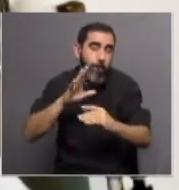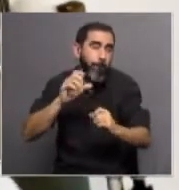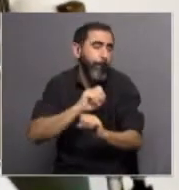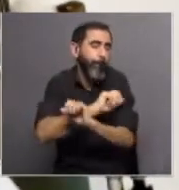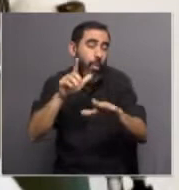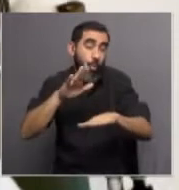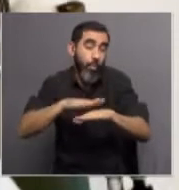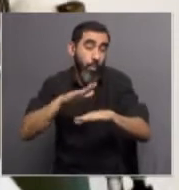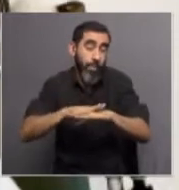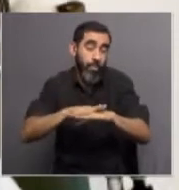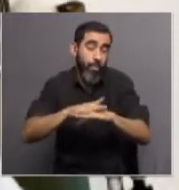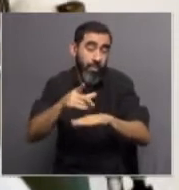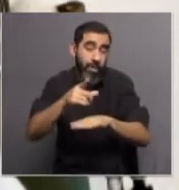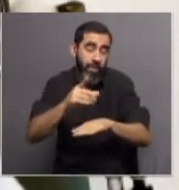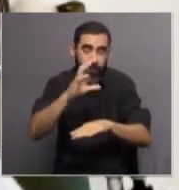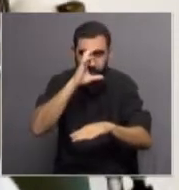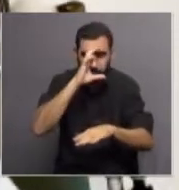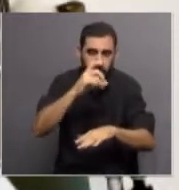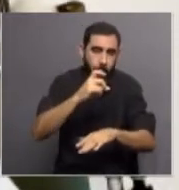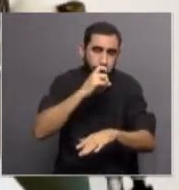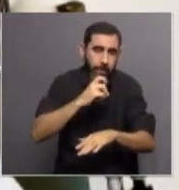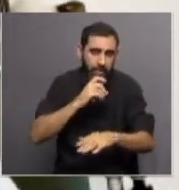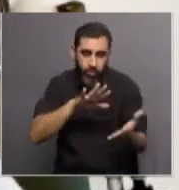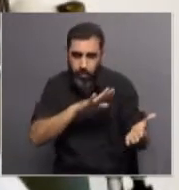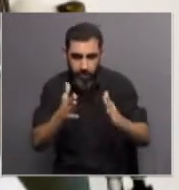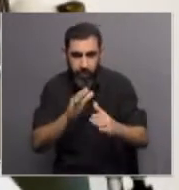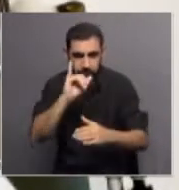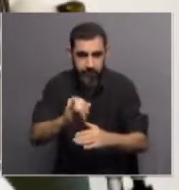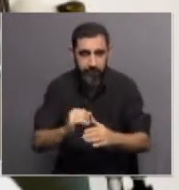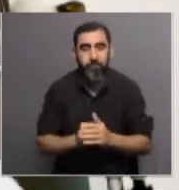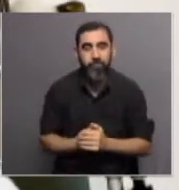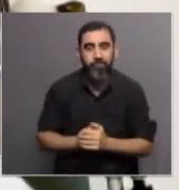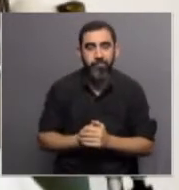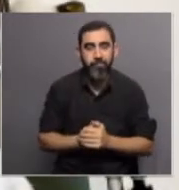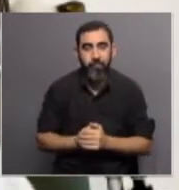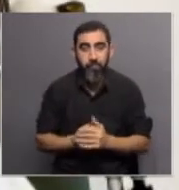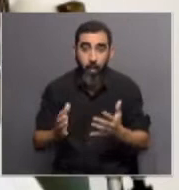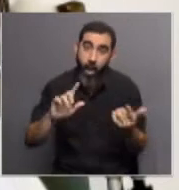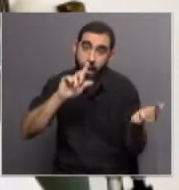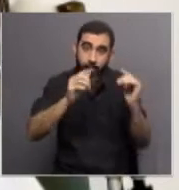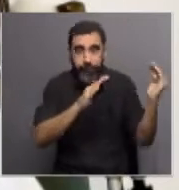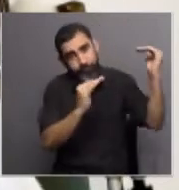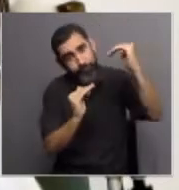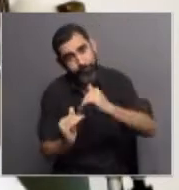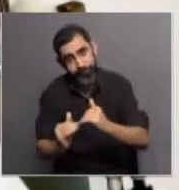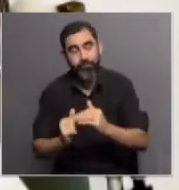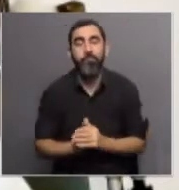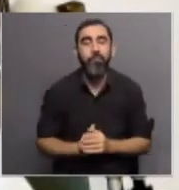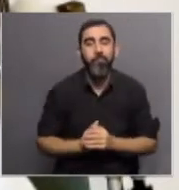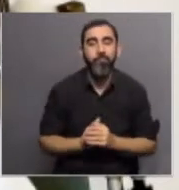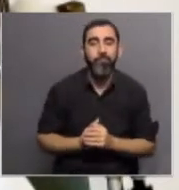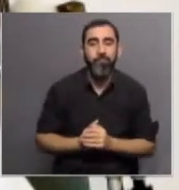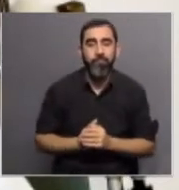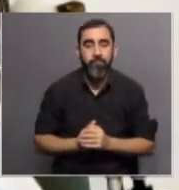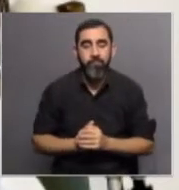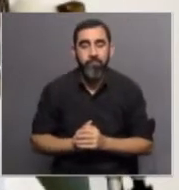O sea, Claro. en ese crecimiento que vimos desde febrero a marzo, Claro. estamos alcanzándolo, pero ahora desde el otro lado, Claro. ahora desde arriba, lo que siempre es una